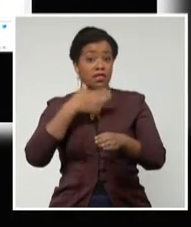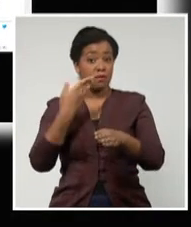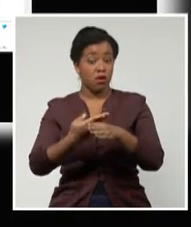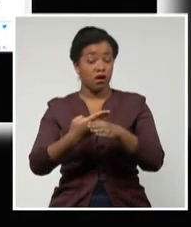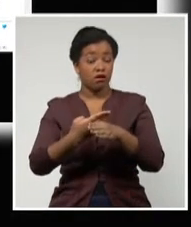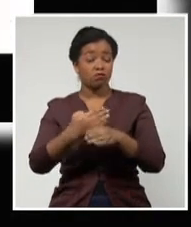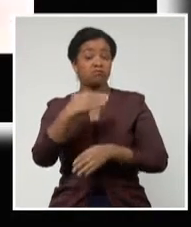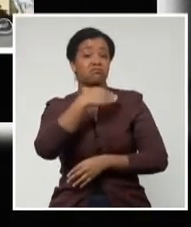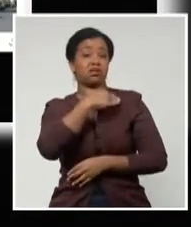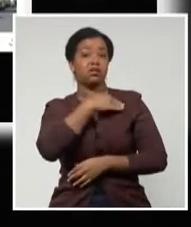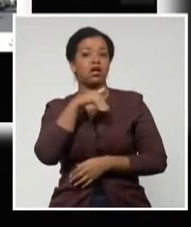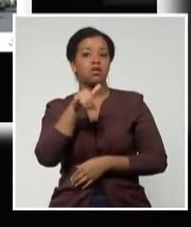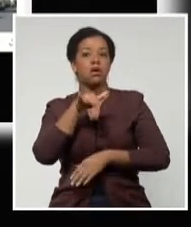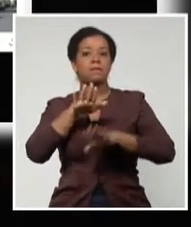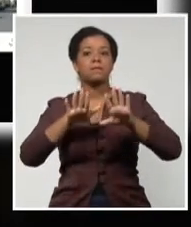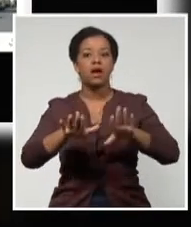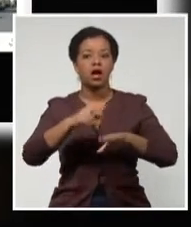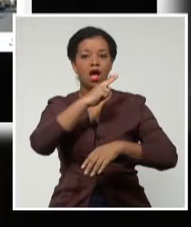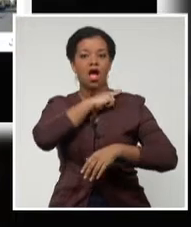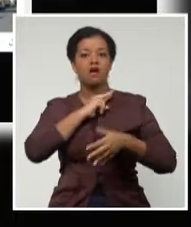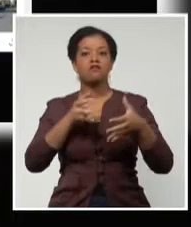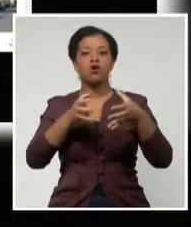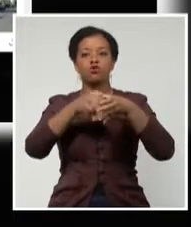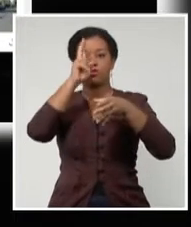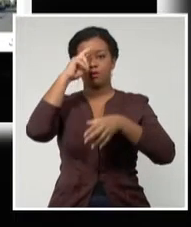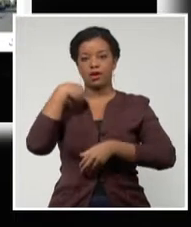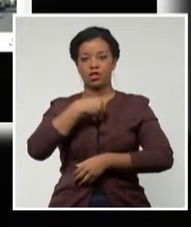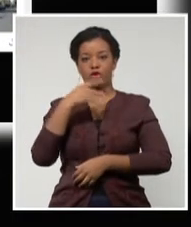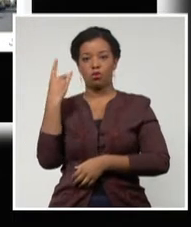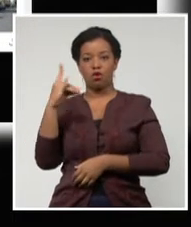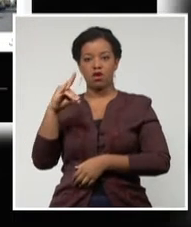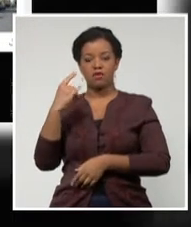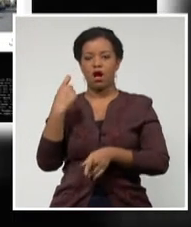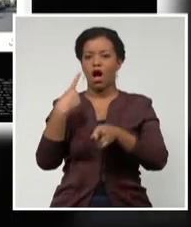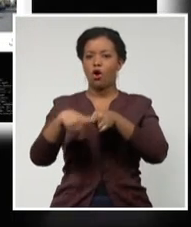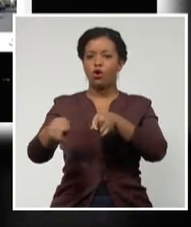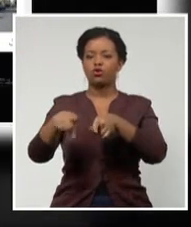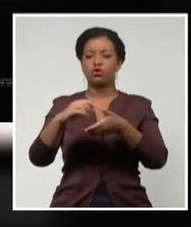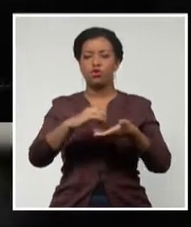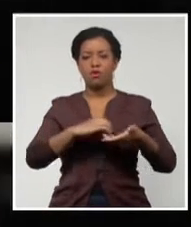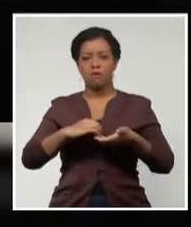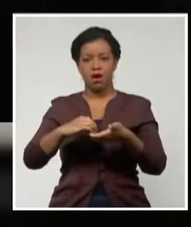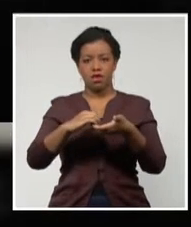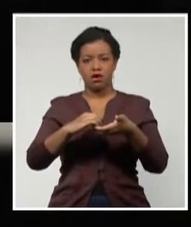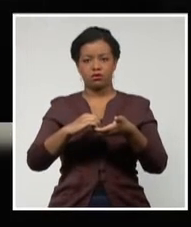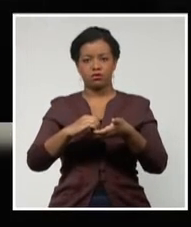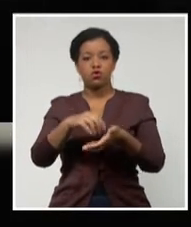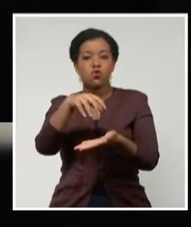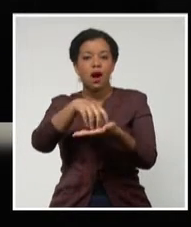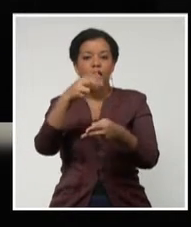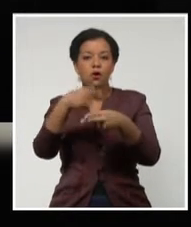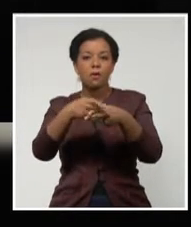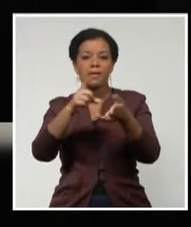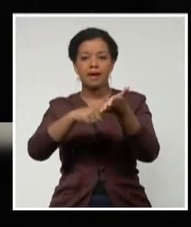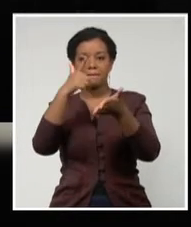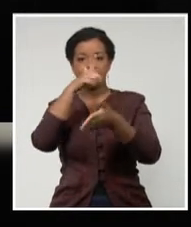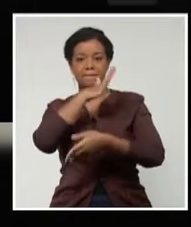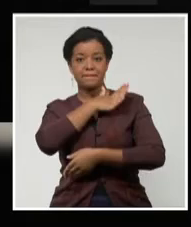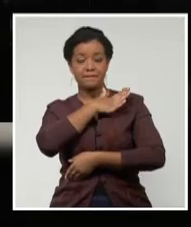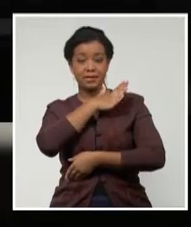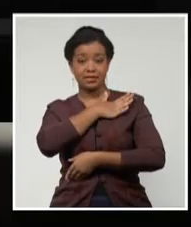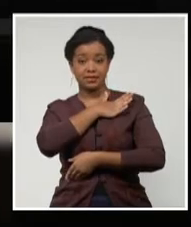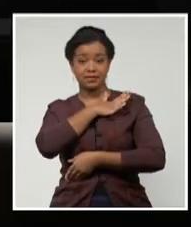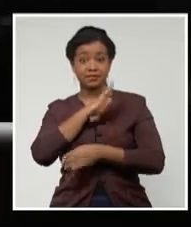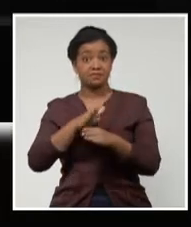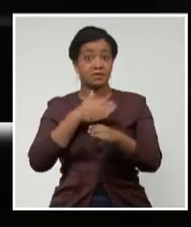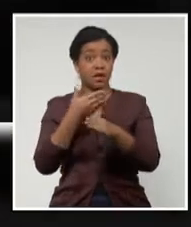también detuvieron a la jefa de la Brigada Médica de Cuba en Bolivia y a otros colaboradores en La Paz. Durante el operativo, un auto de la